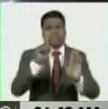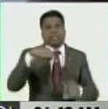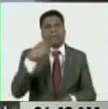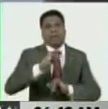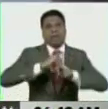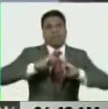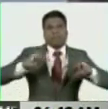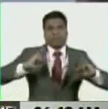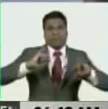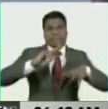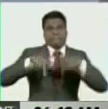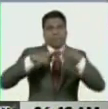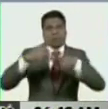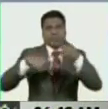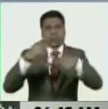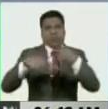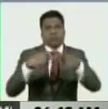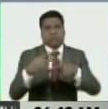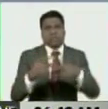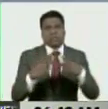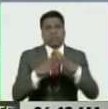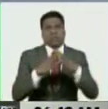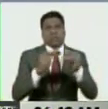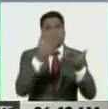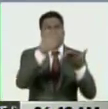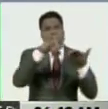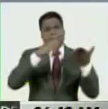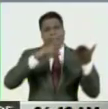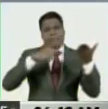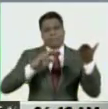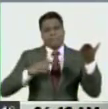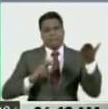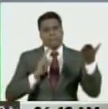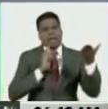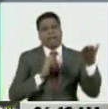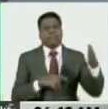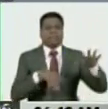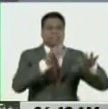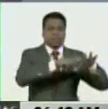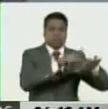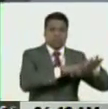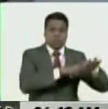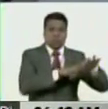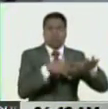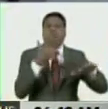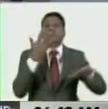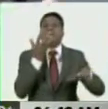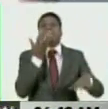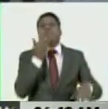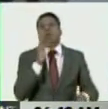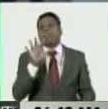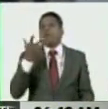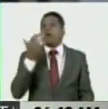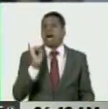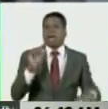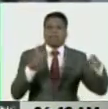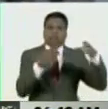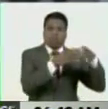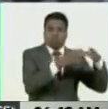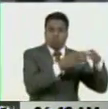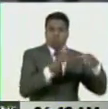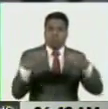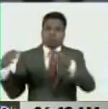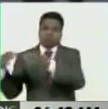el proceso de renovación, de verificar el cruce de la doble militancia, que ya lo voy a explicar, el cruce de la